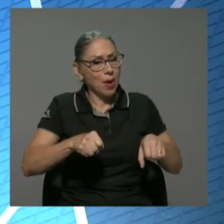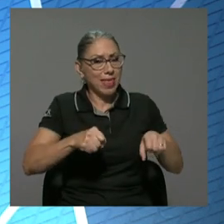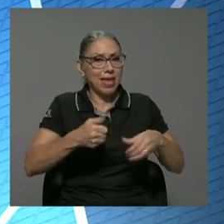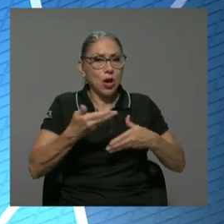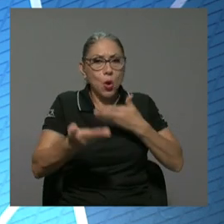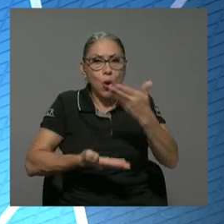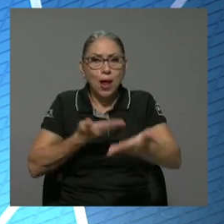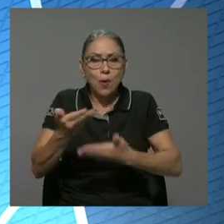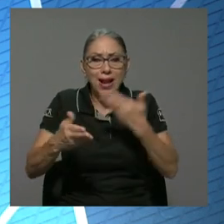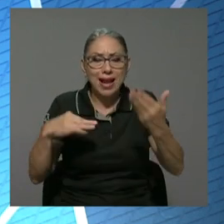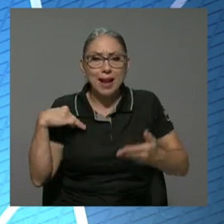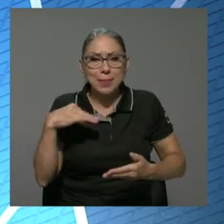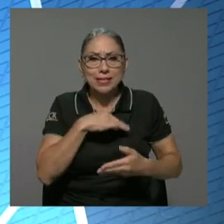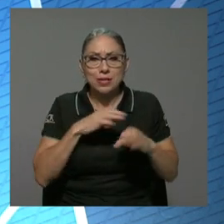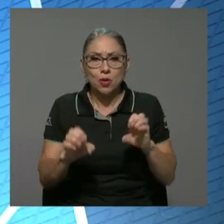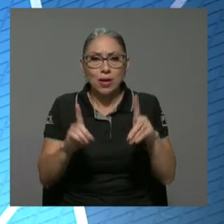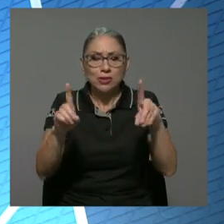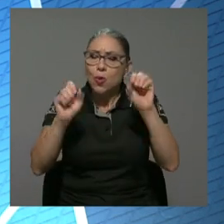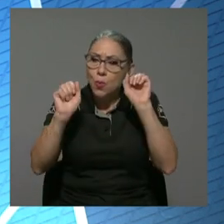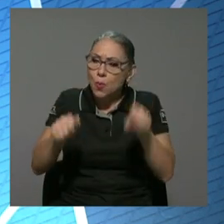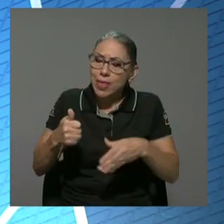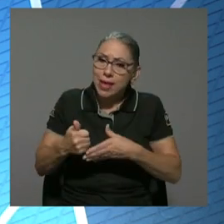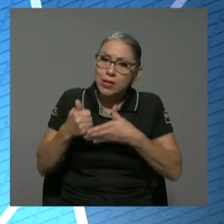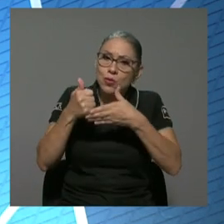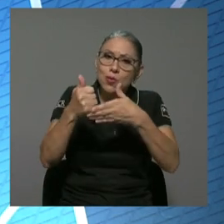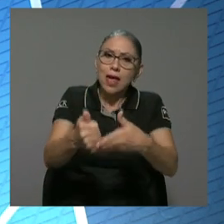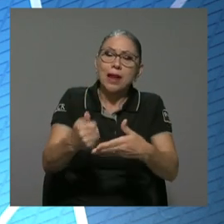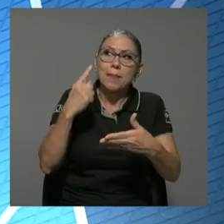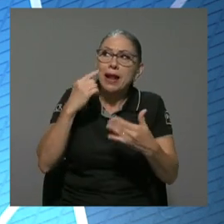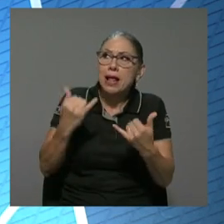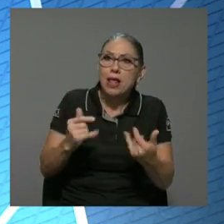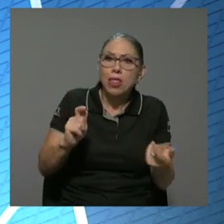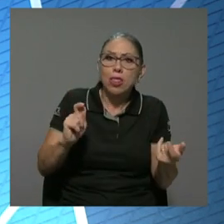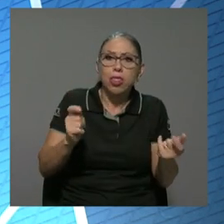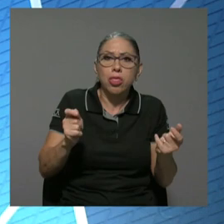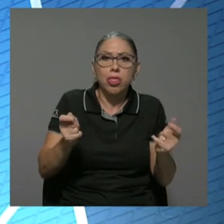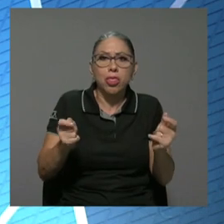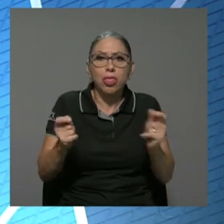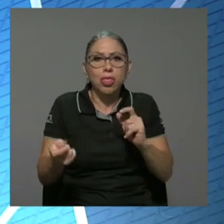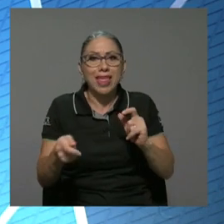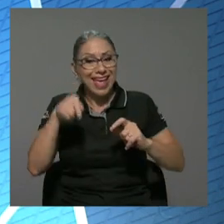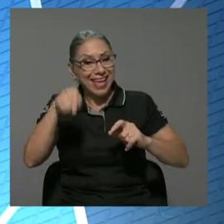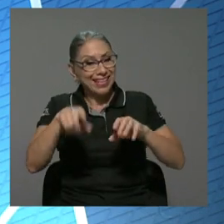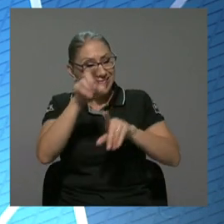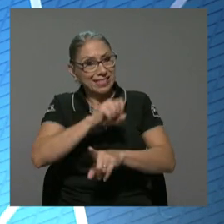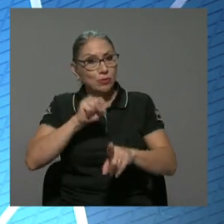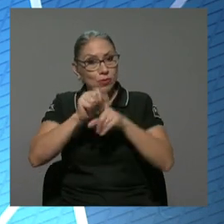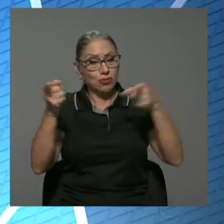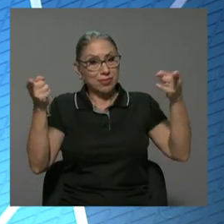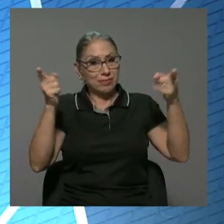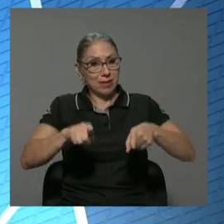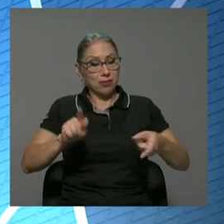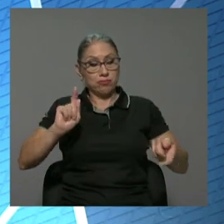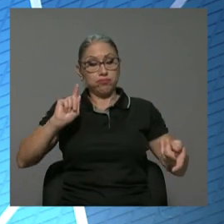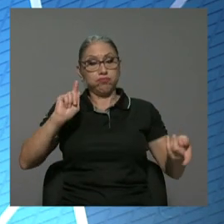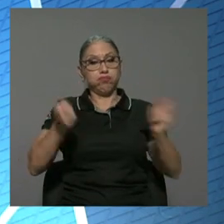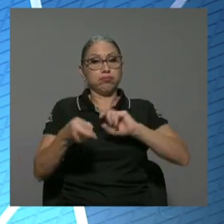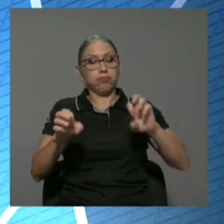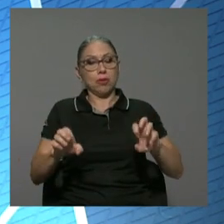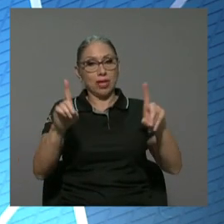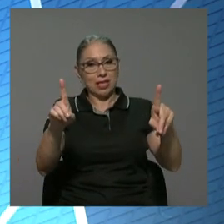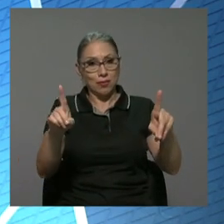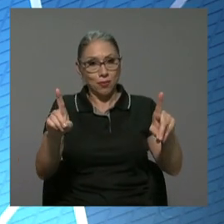esta transición y que precisamente que este apagón educativo, ¿verdad? Que más allá de la